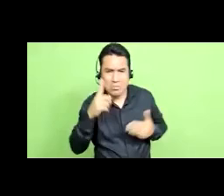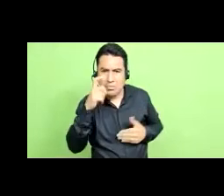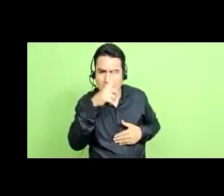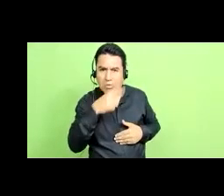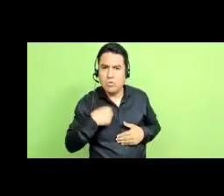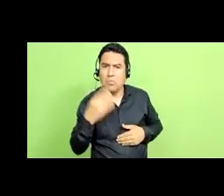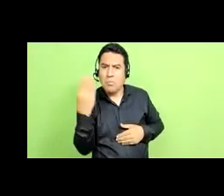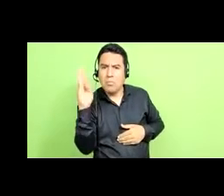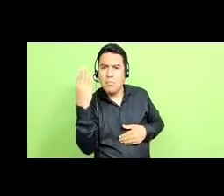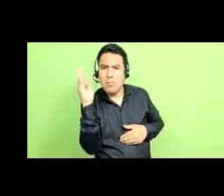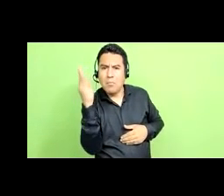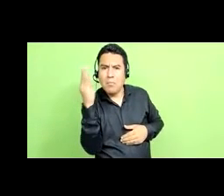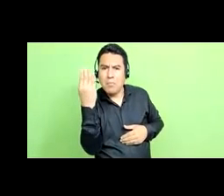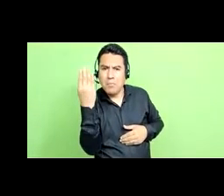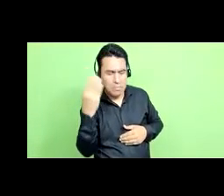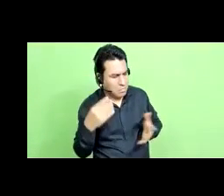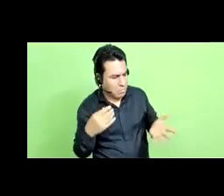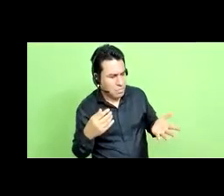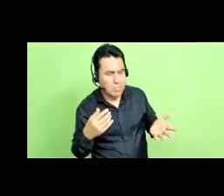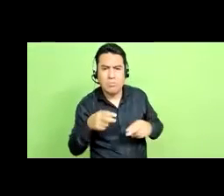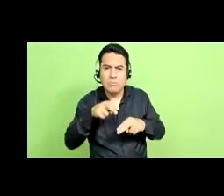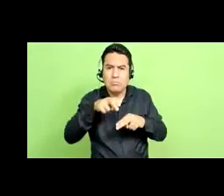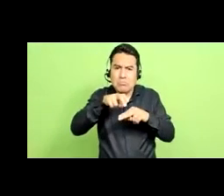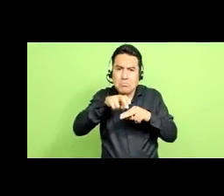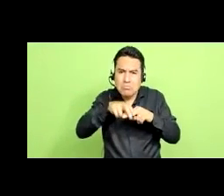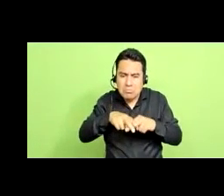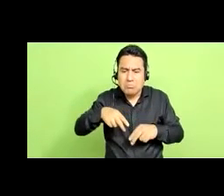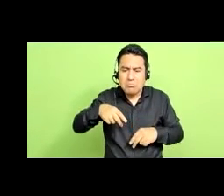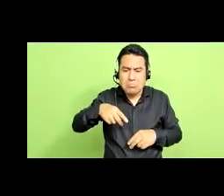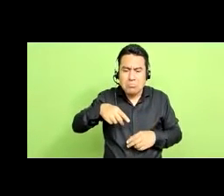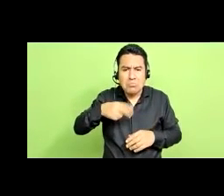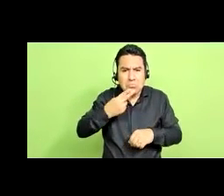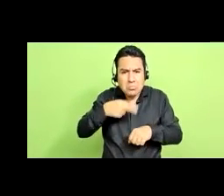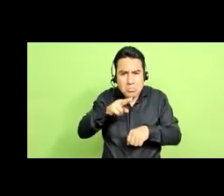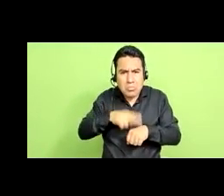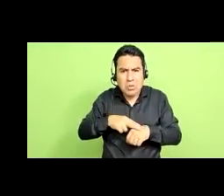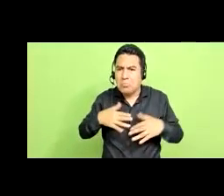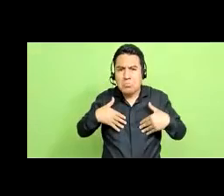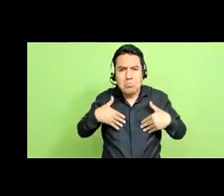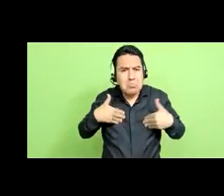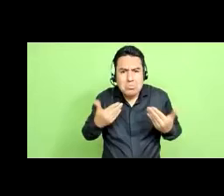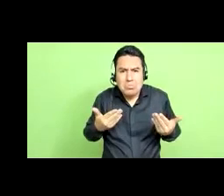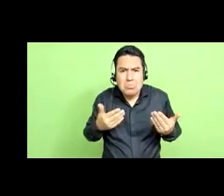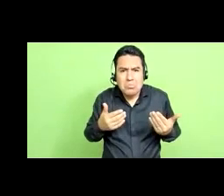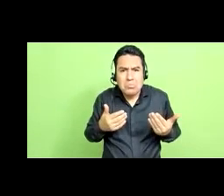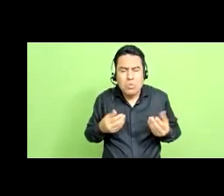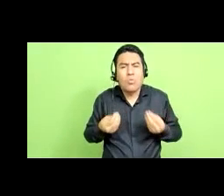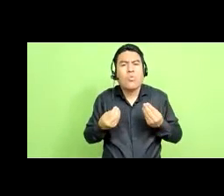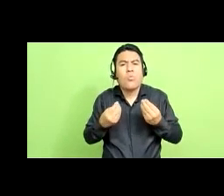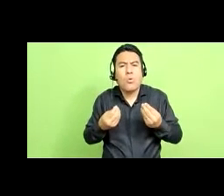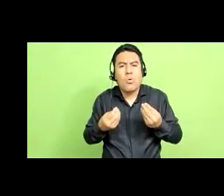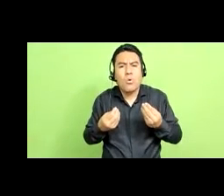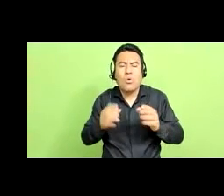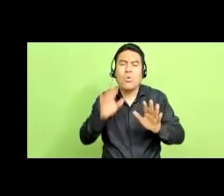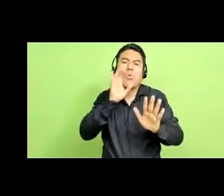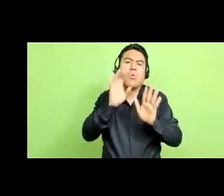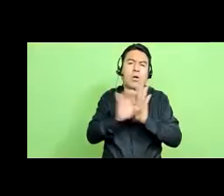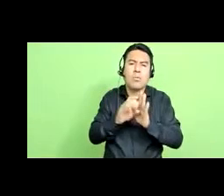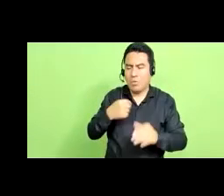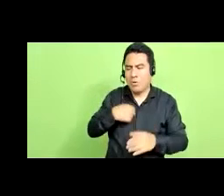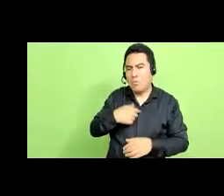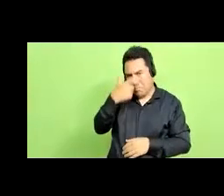baño y pueda hacer sus necesidades tal cual en mi caso y en el caso de otras personas